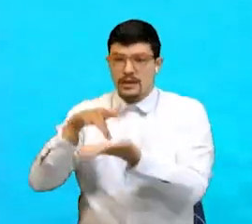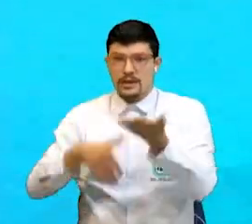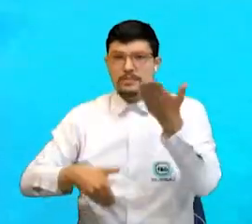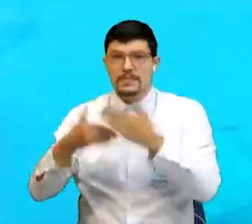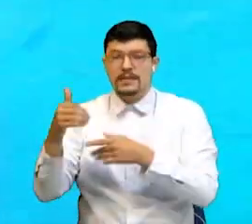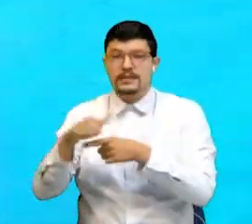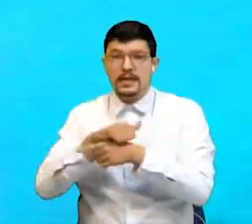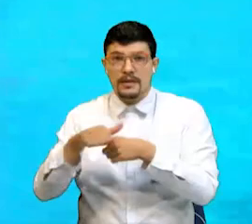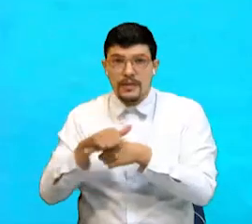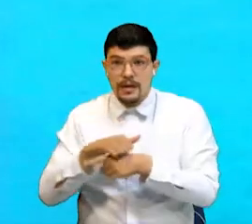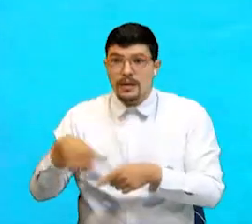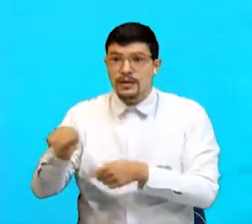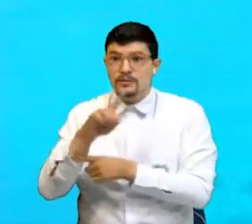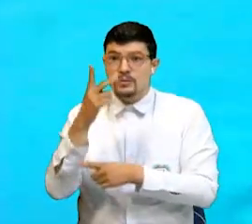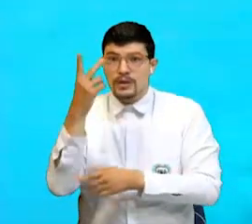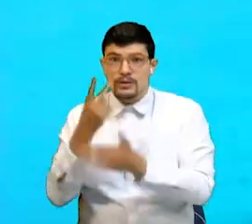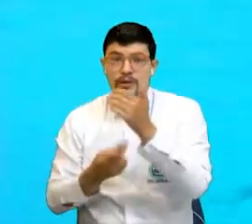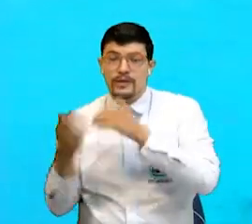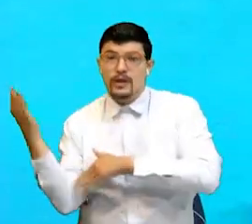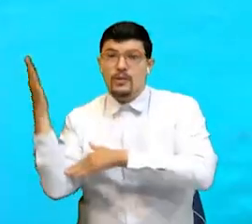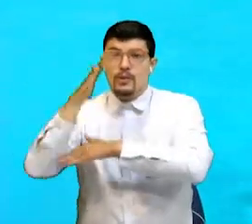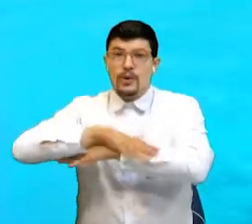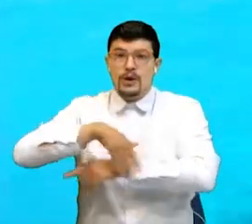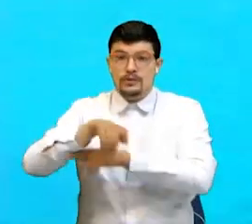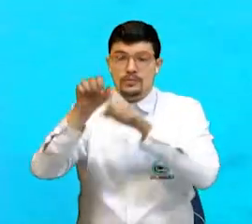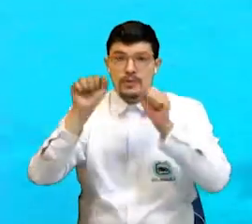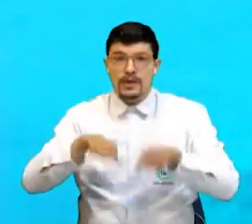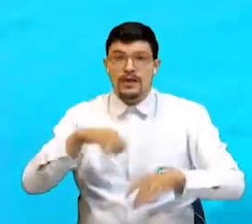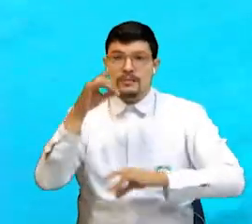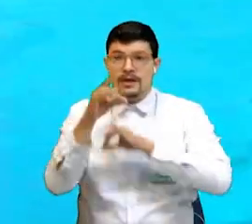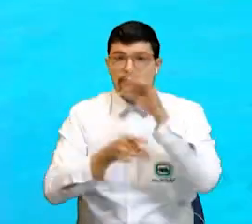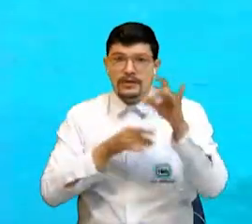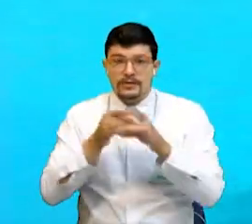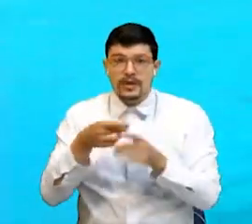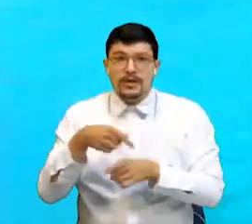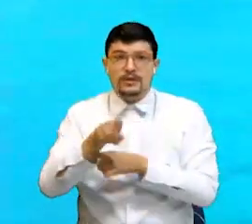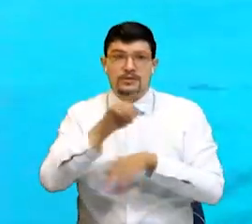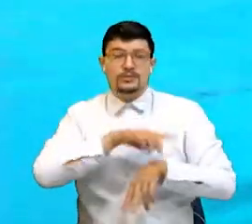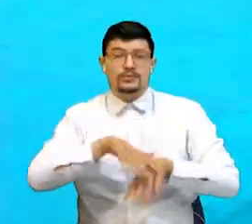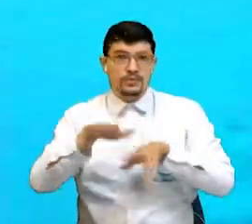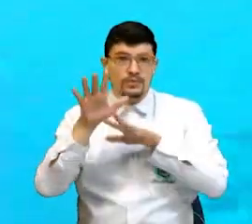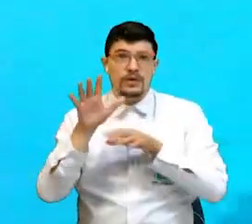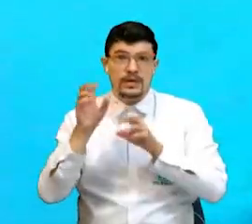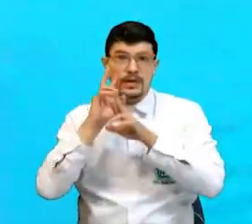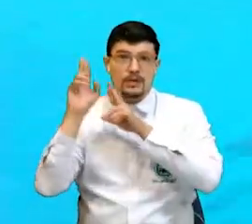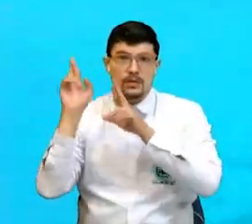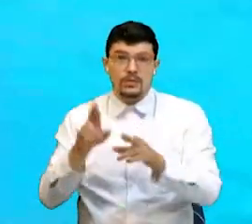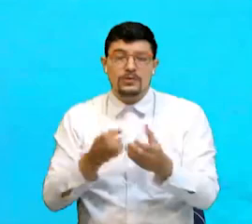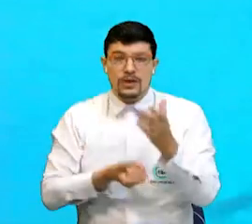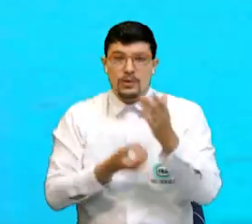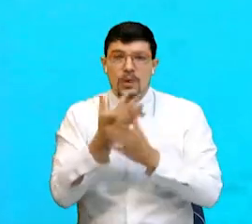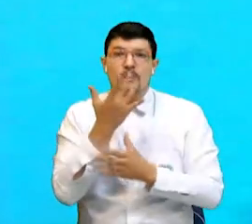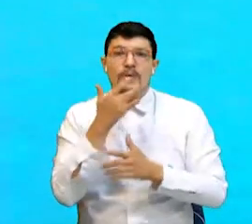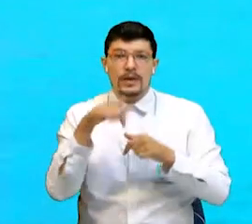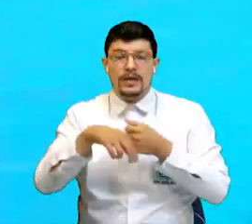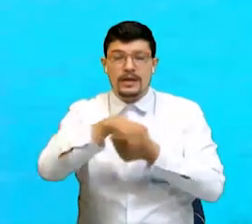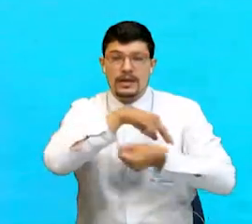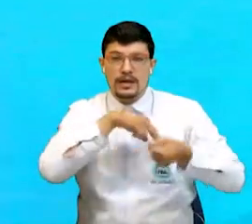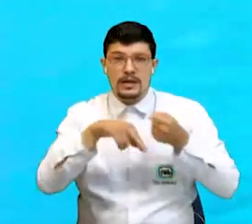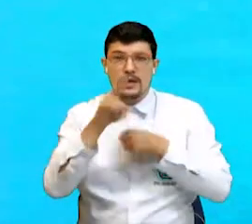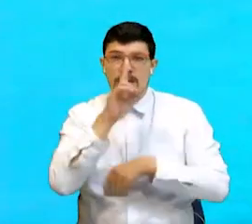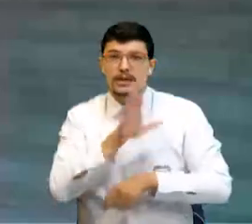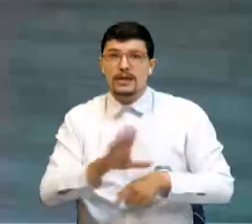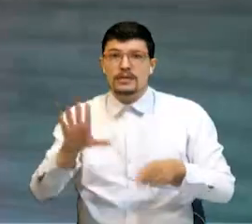entrenamientos a doble jornada para perfeccionar sus coreografías y dejar en alto nuevamente los colores de la región en el nacional